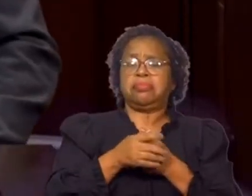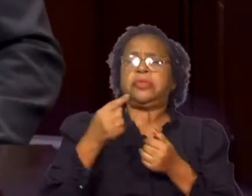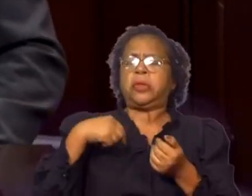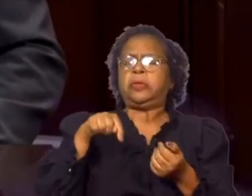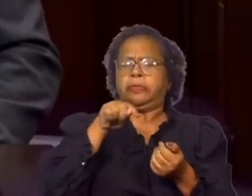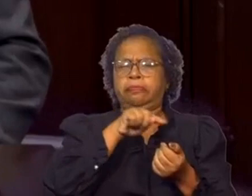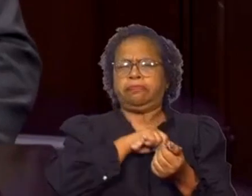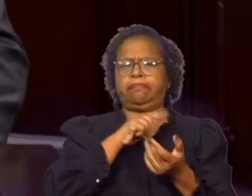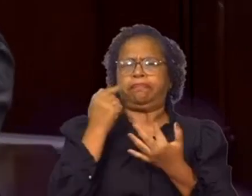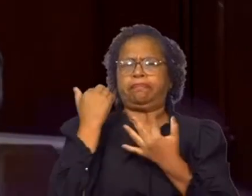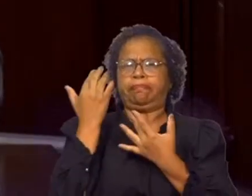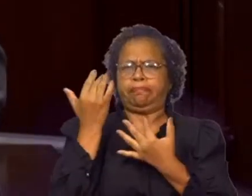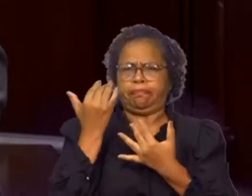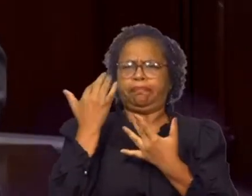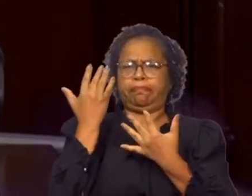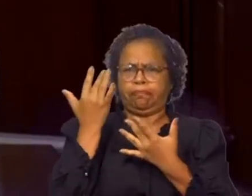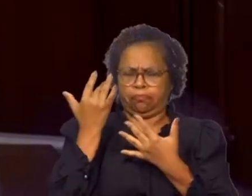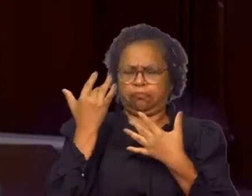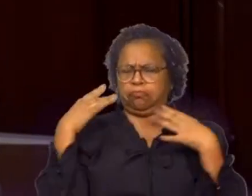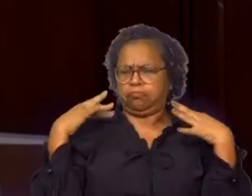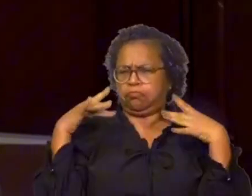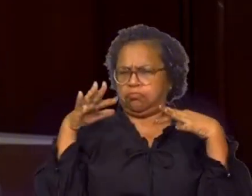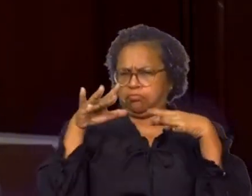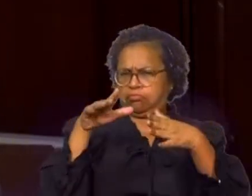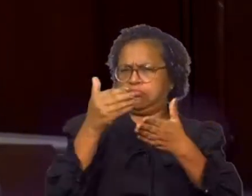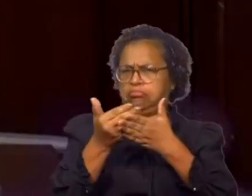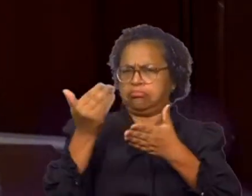esperando en la asamblea pasada,